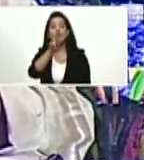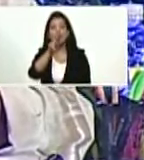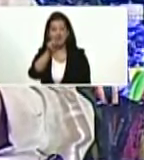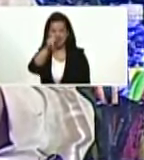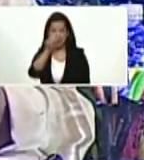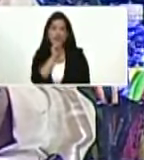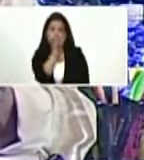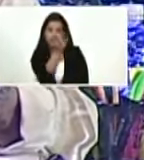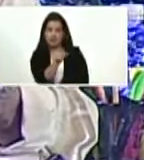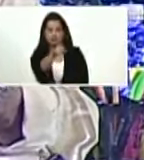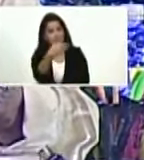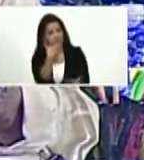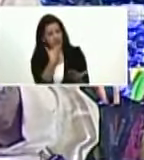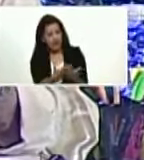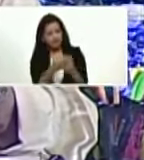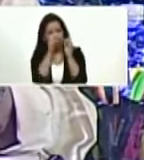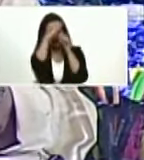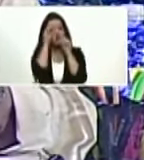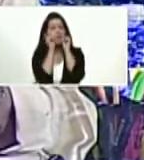nosotros.